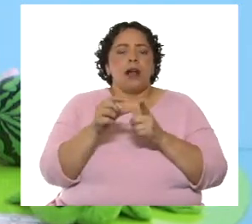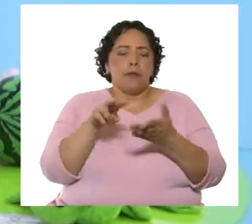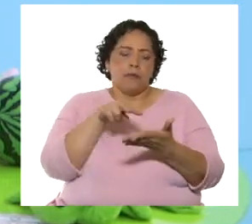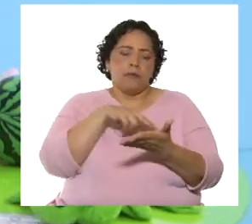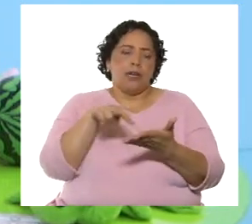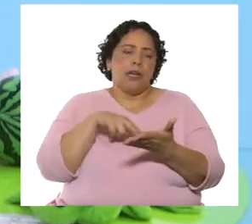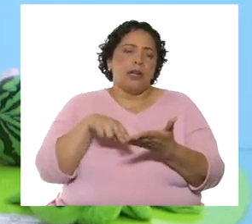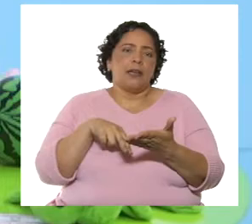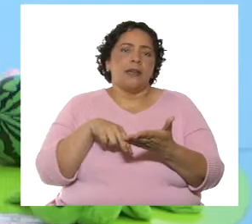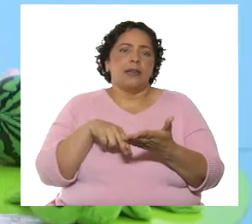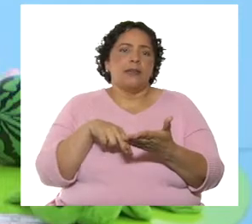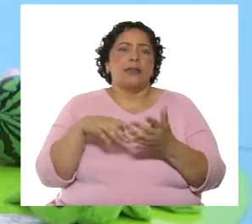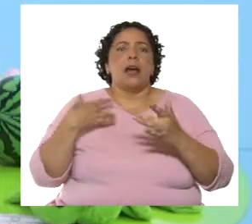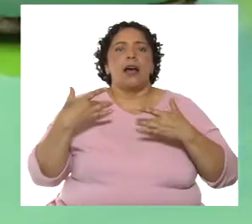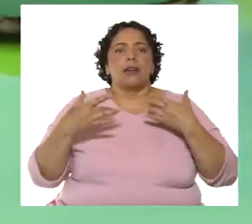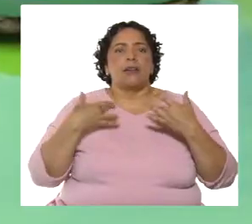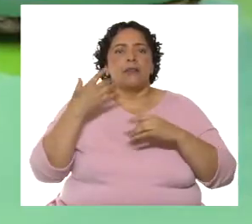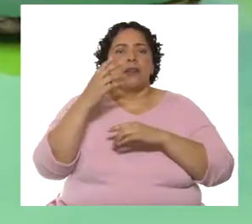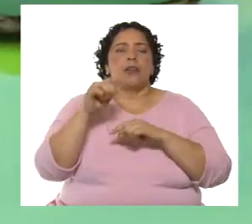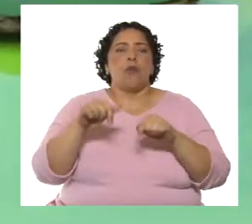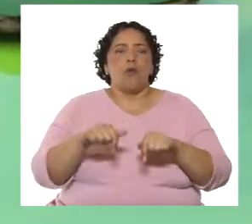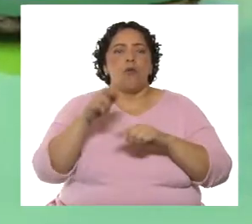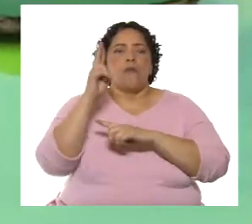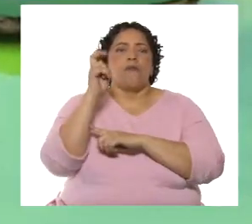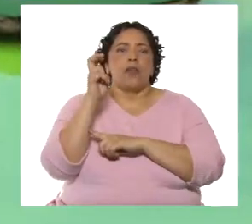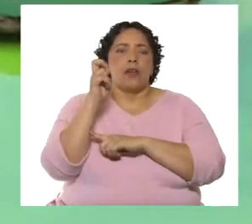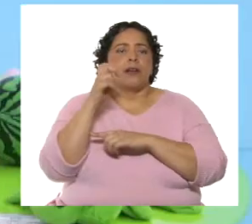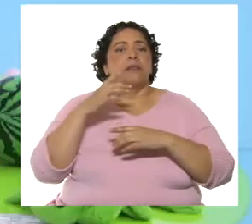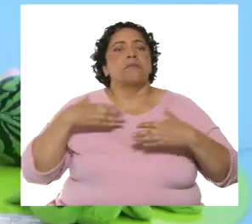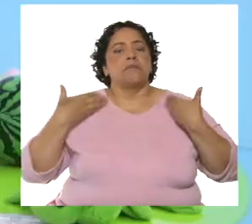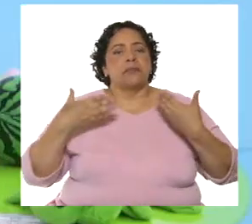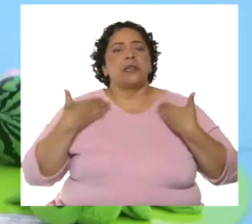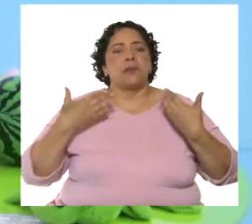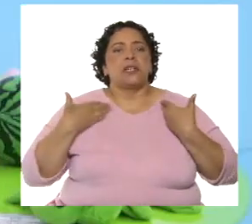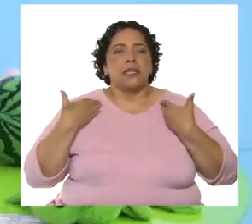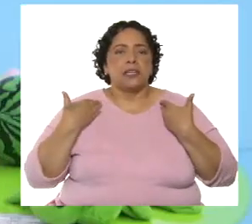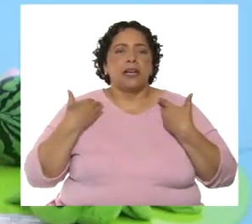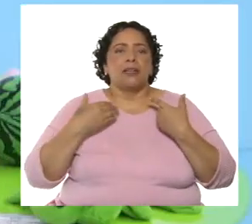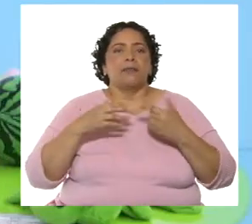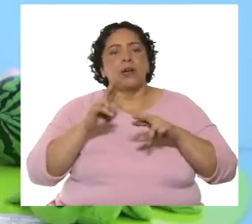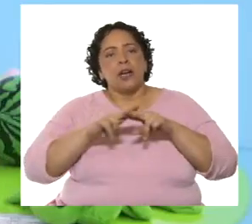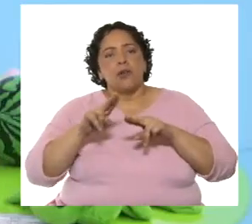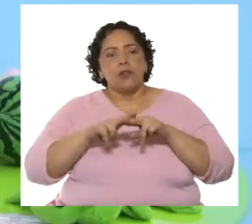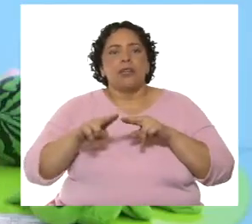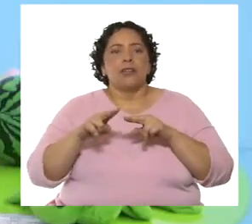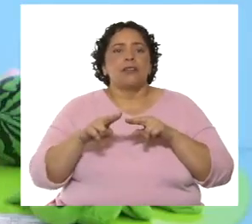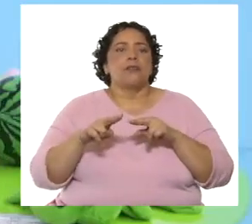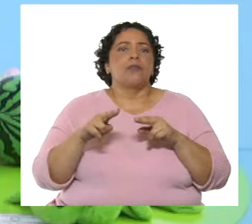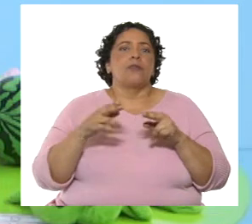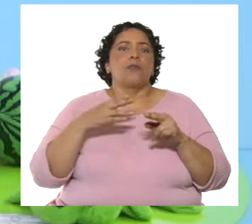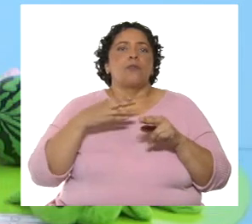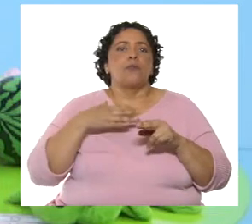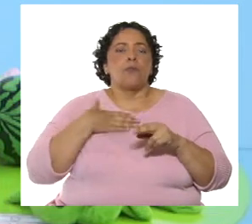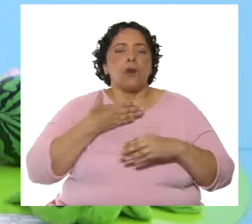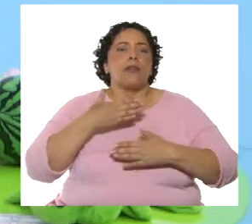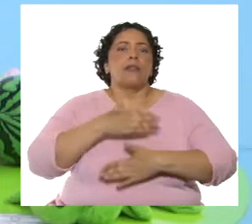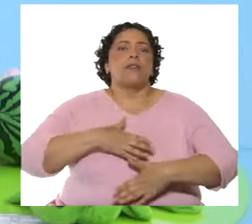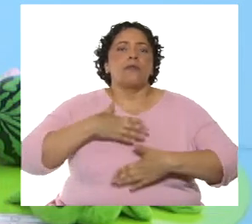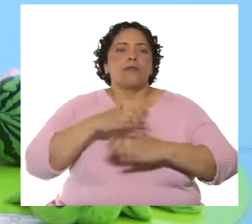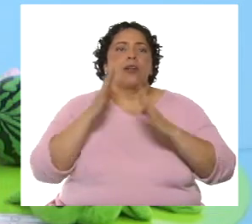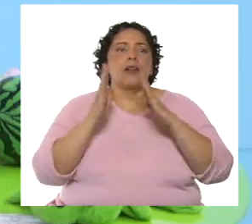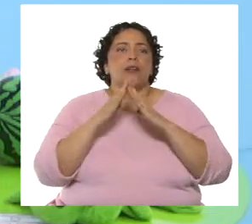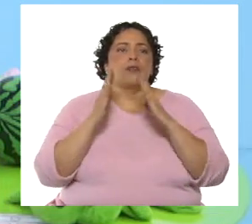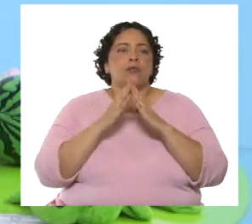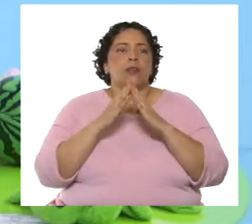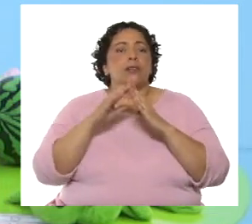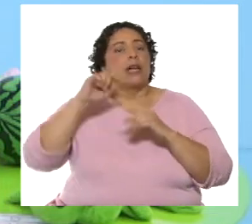lectura. Estas fueron las actividades del día de hoy, viernes, muy divertidas en cuanto a los los niños, espero las disfruten cada uno en nuestras